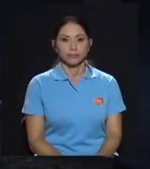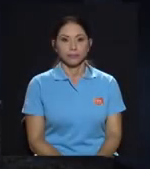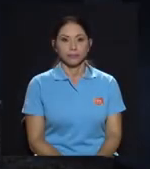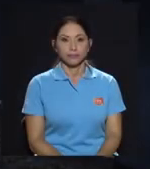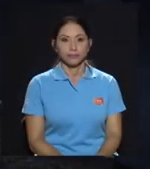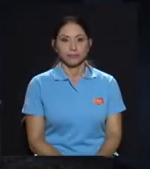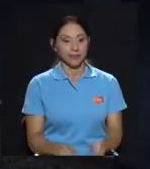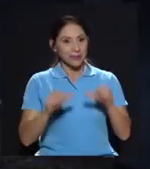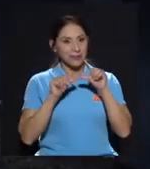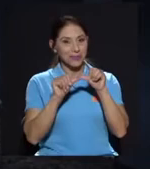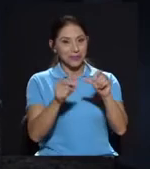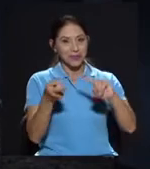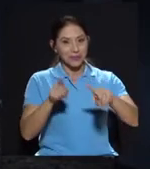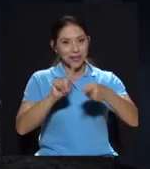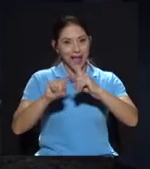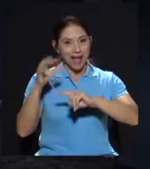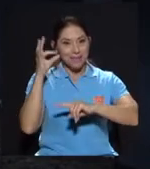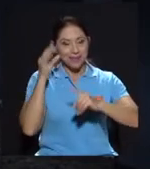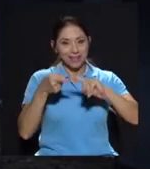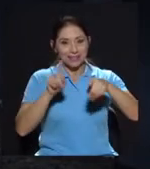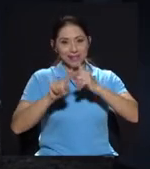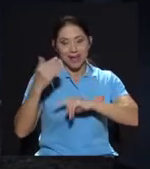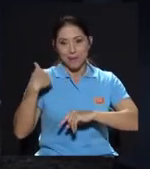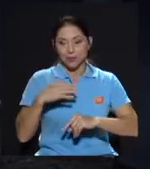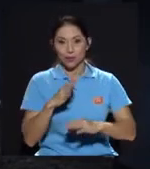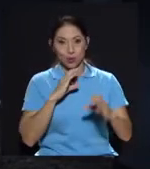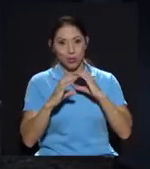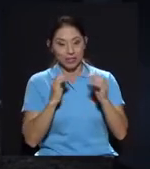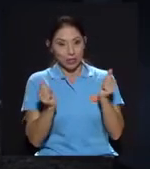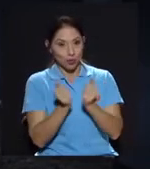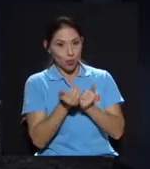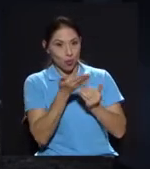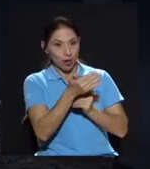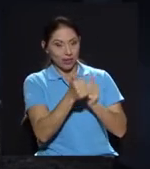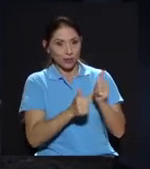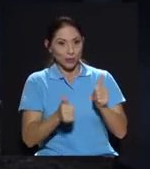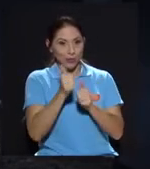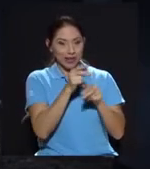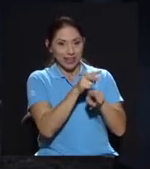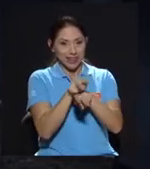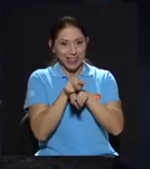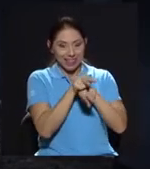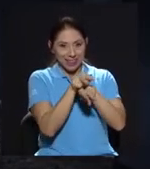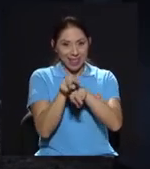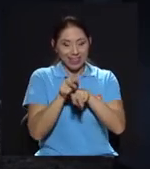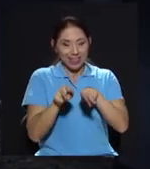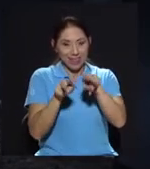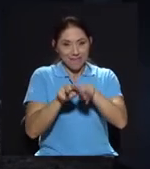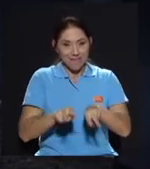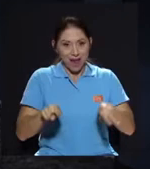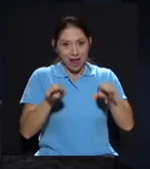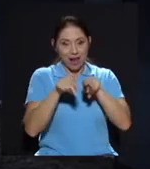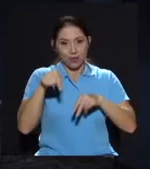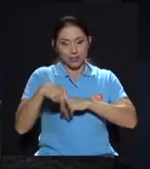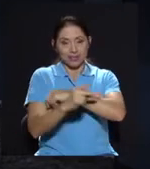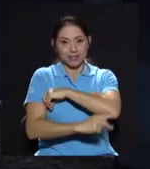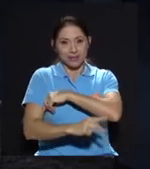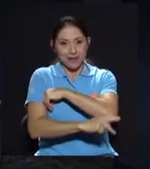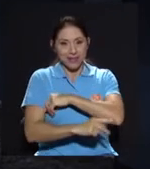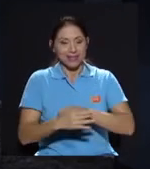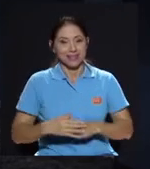continuamos amigos amigos conversando con la superintendente de valores de este país